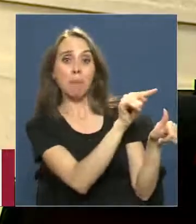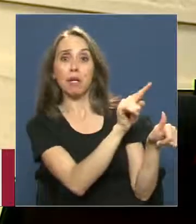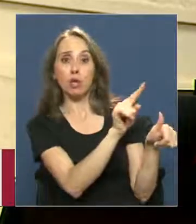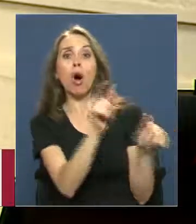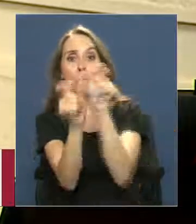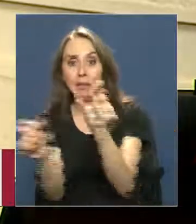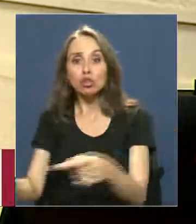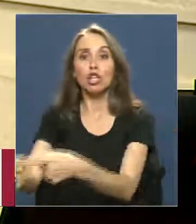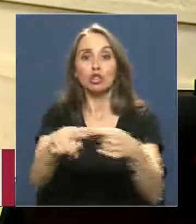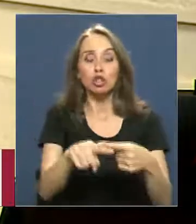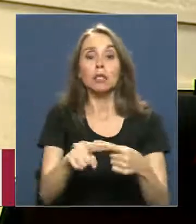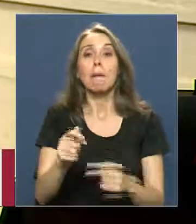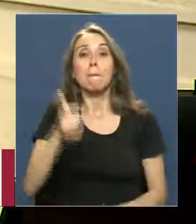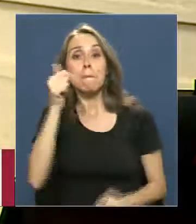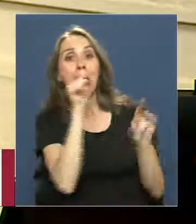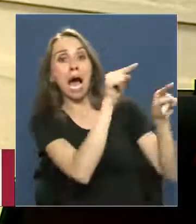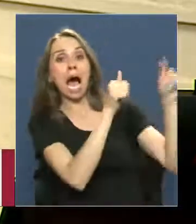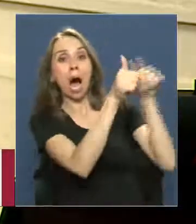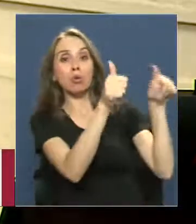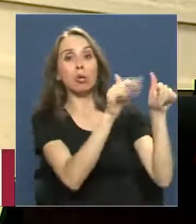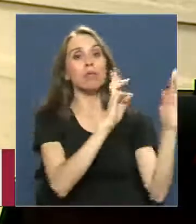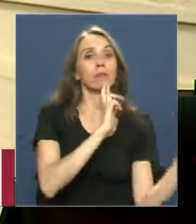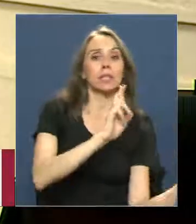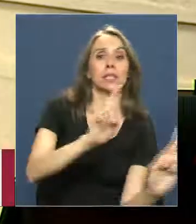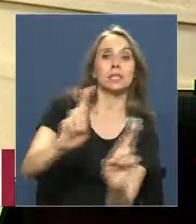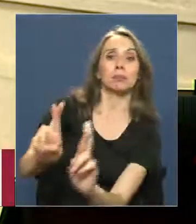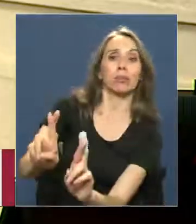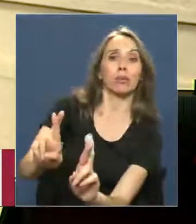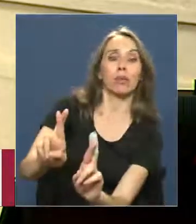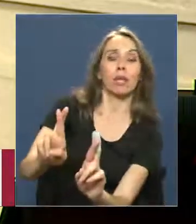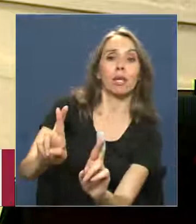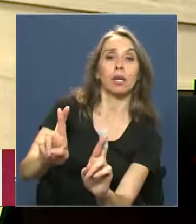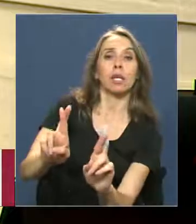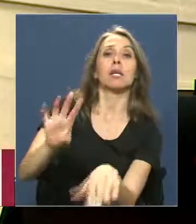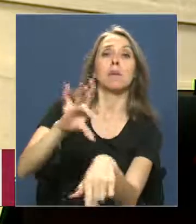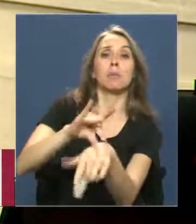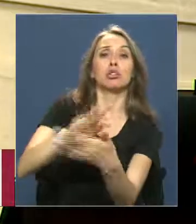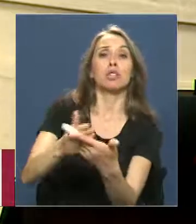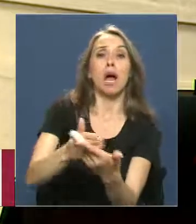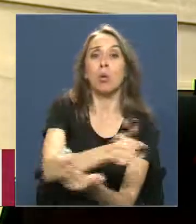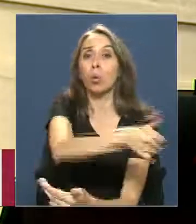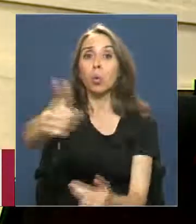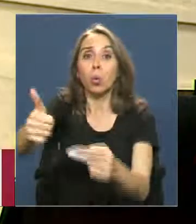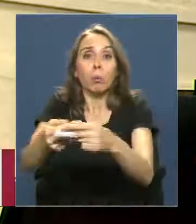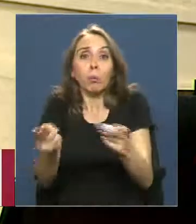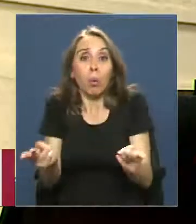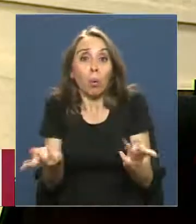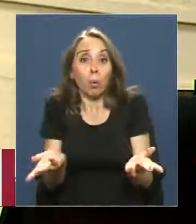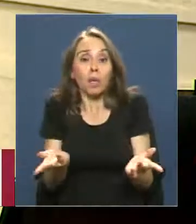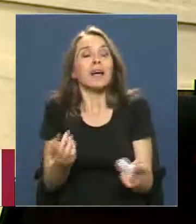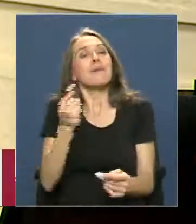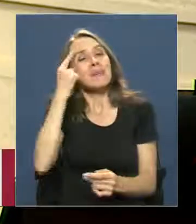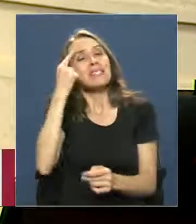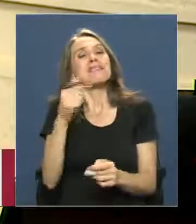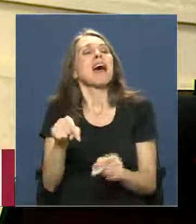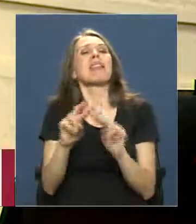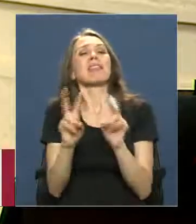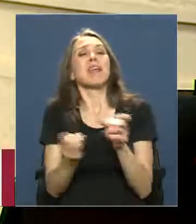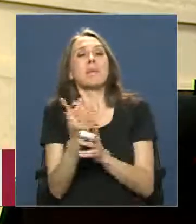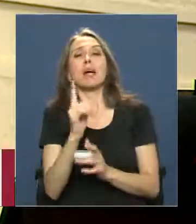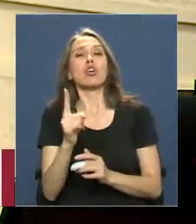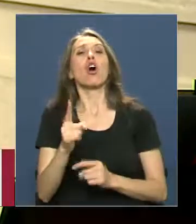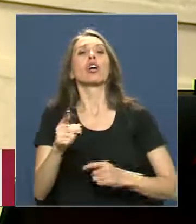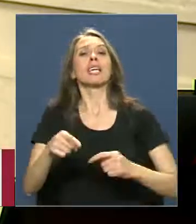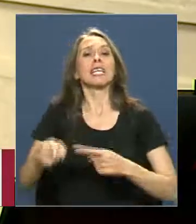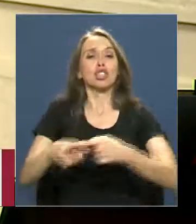a las autoridades, quienes deben dar respuesta desde el punto de vista de la salud pública. No es para nada novedoso que estamos en una sociedad mercantil,